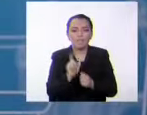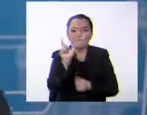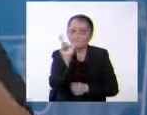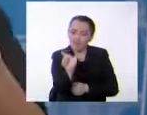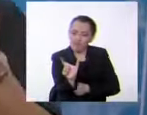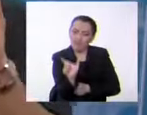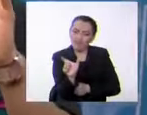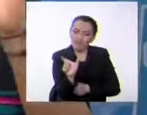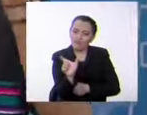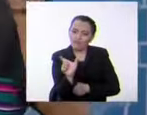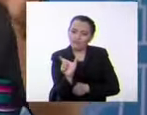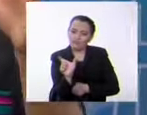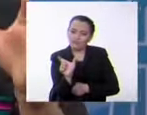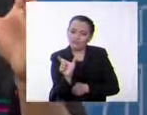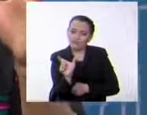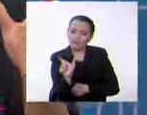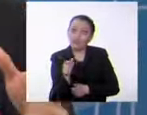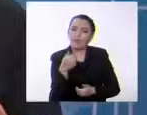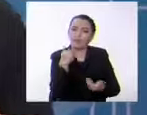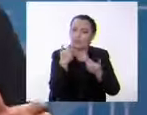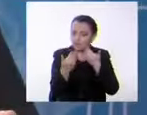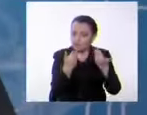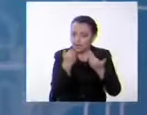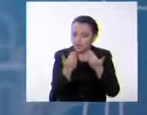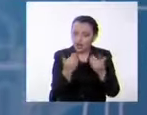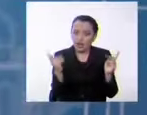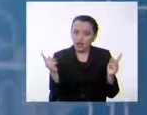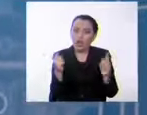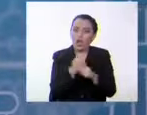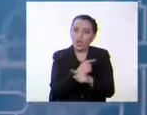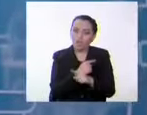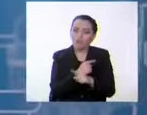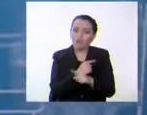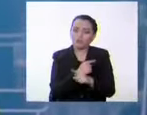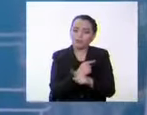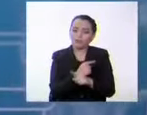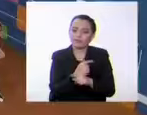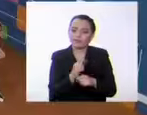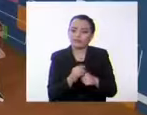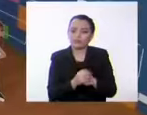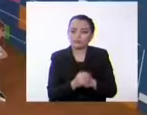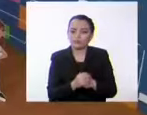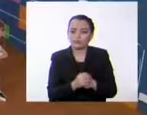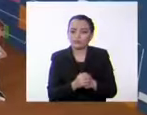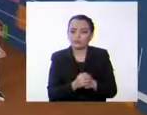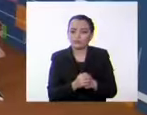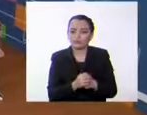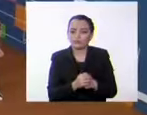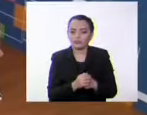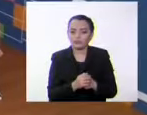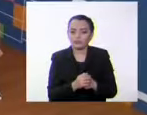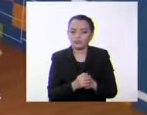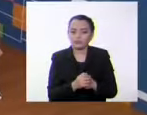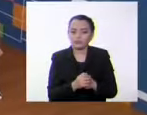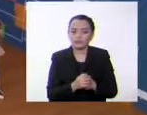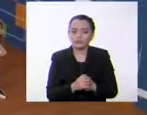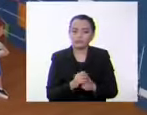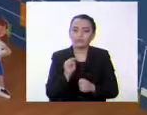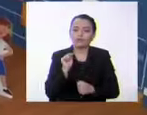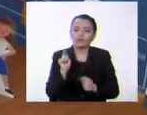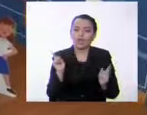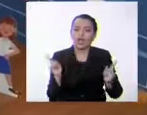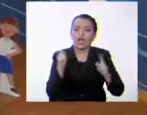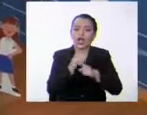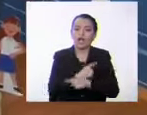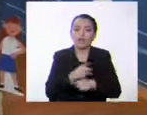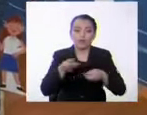palabra, vamos a hablar sobre un cambio. Exacto. Cambio en este caso tiene que ver con los cambios en las formas de